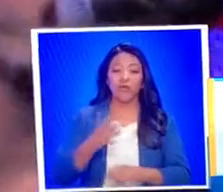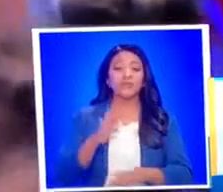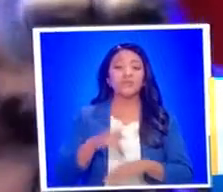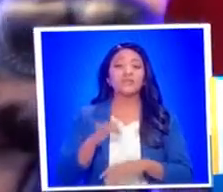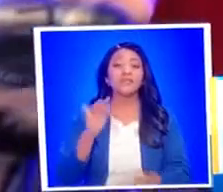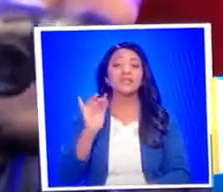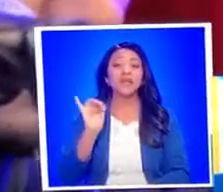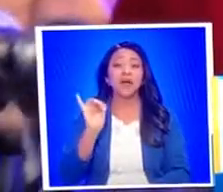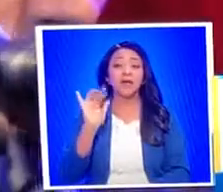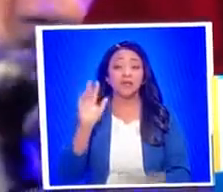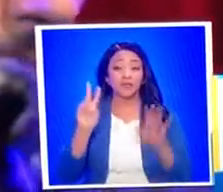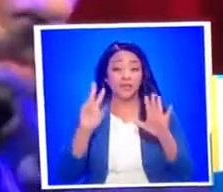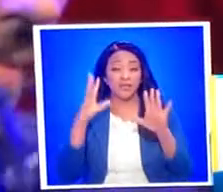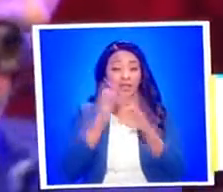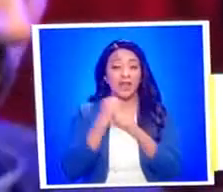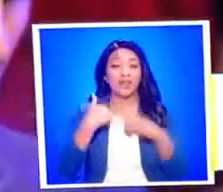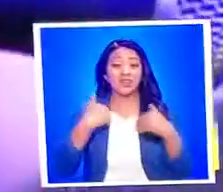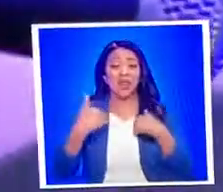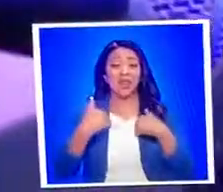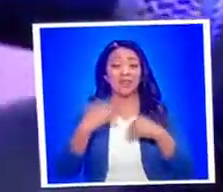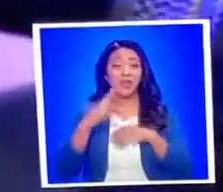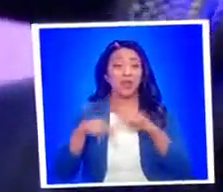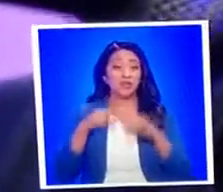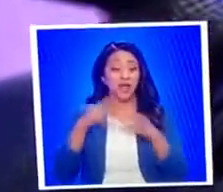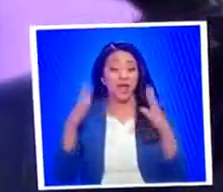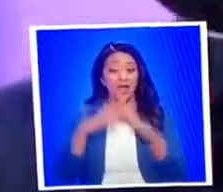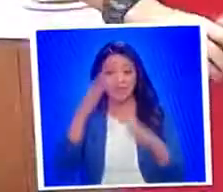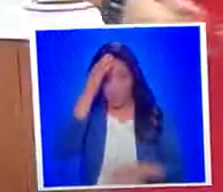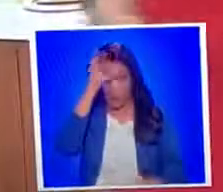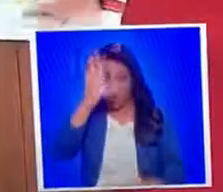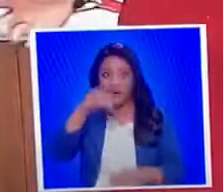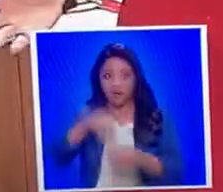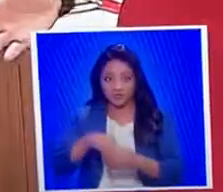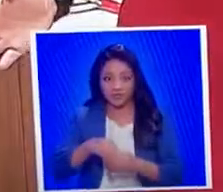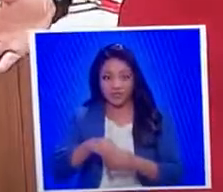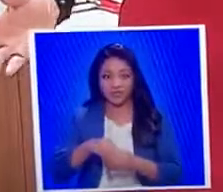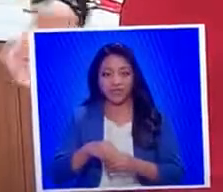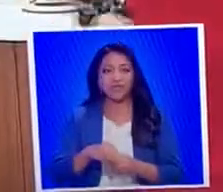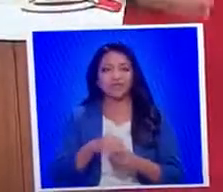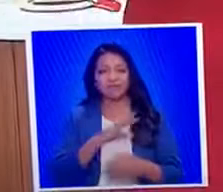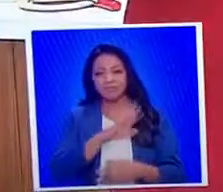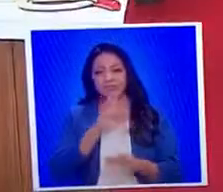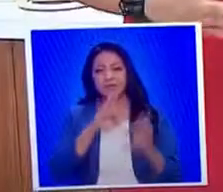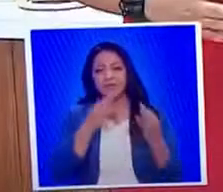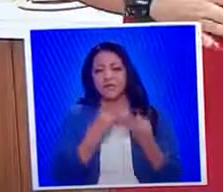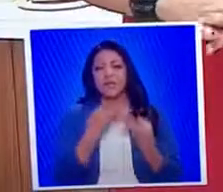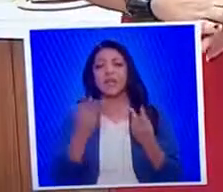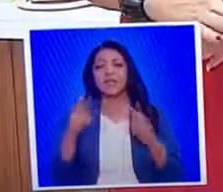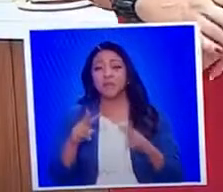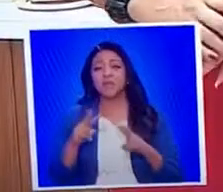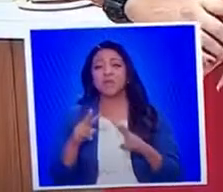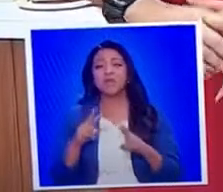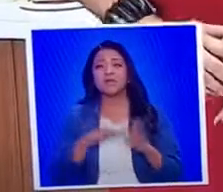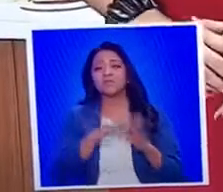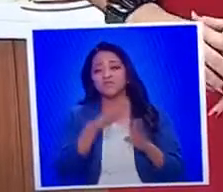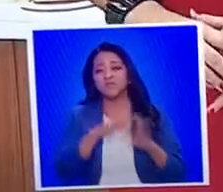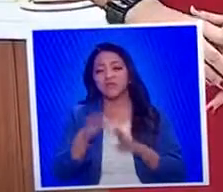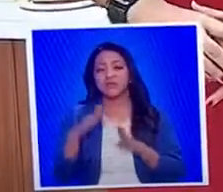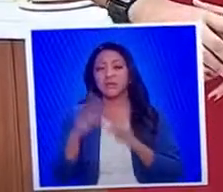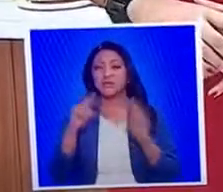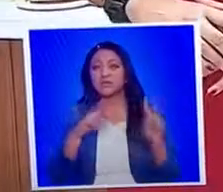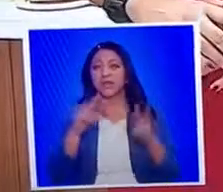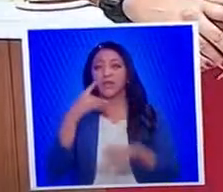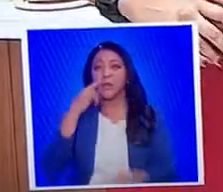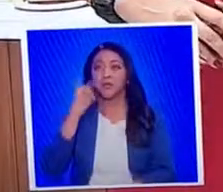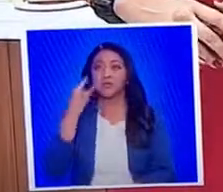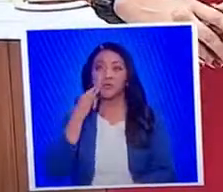sábado a las 7 de la noche en el Teatro Nacional de la Casa de la Cultura. Asista con su familia a un espectáculo multidisciplinario para